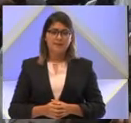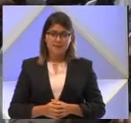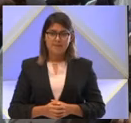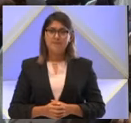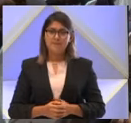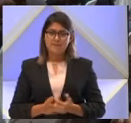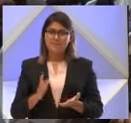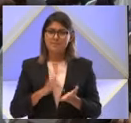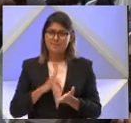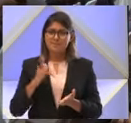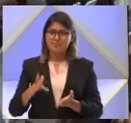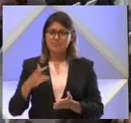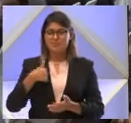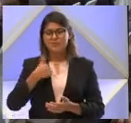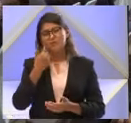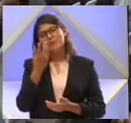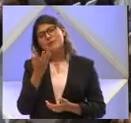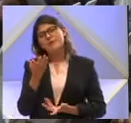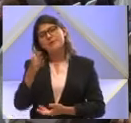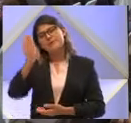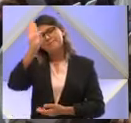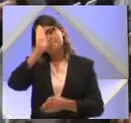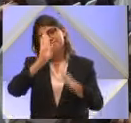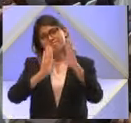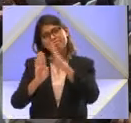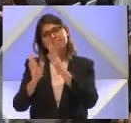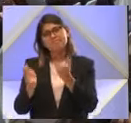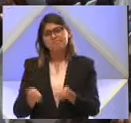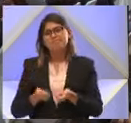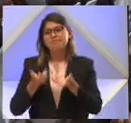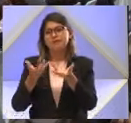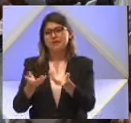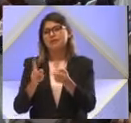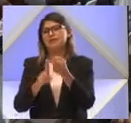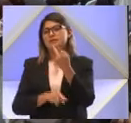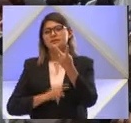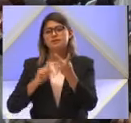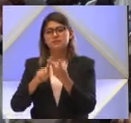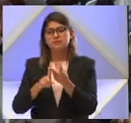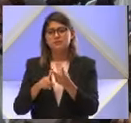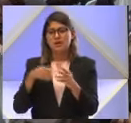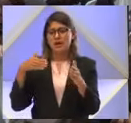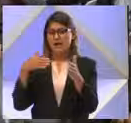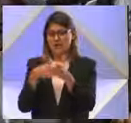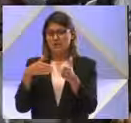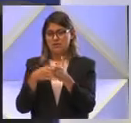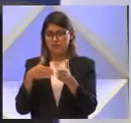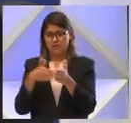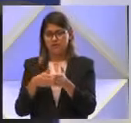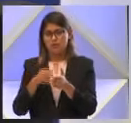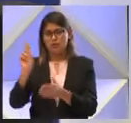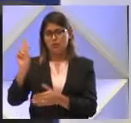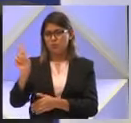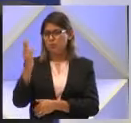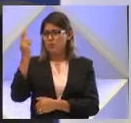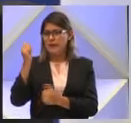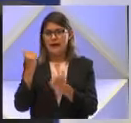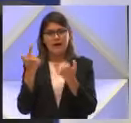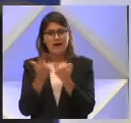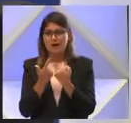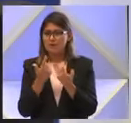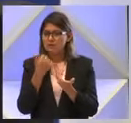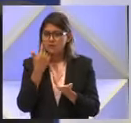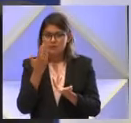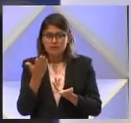mí me gustaría dejar una reflexión y un reto para alguna universidad que quiera hacer un